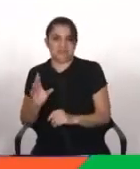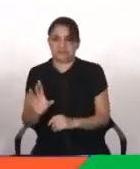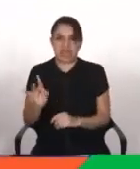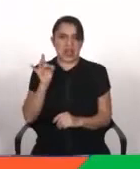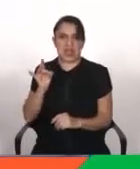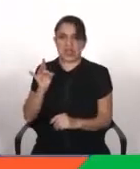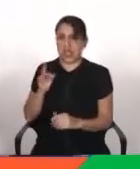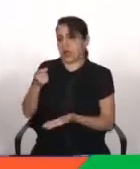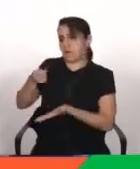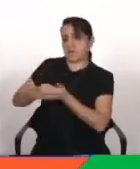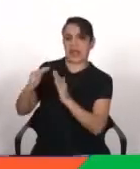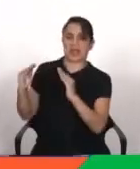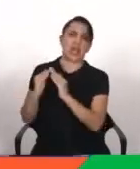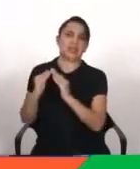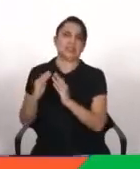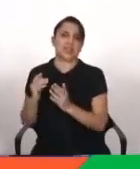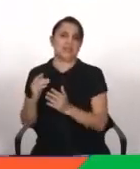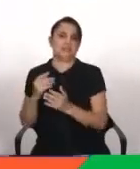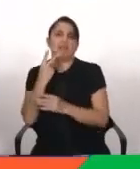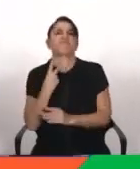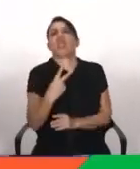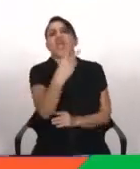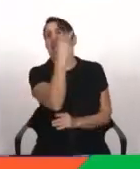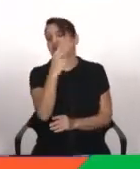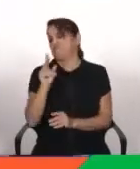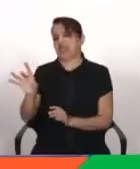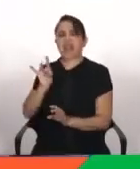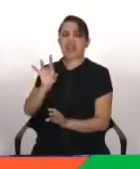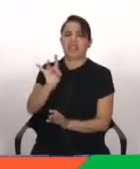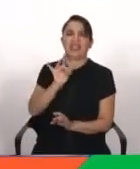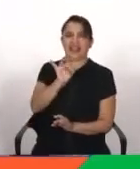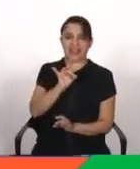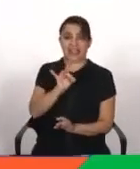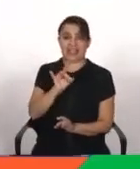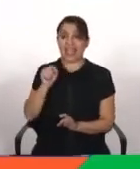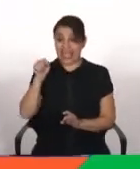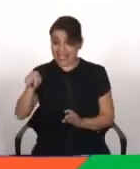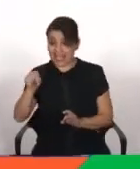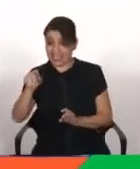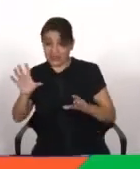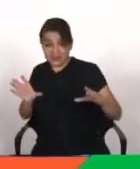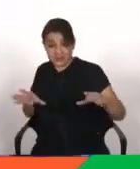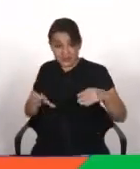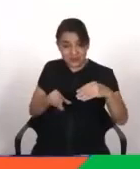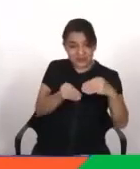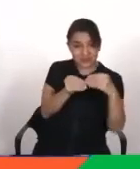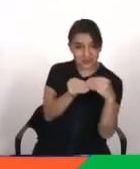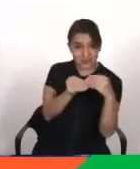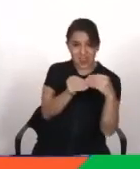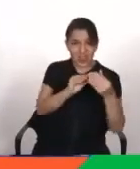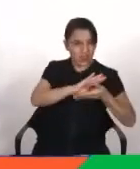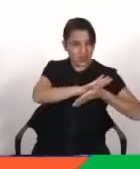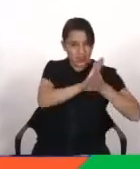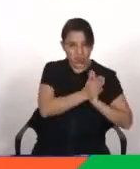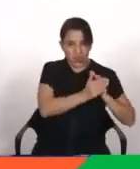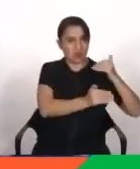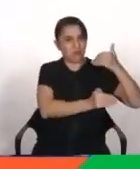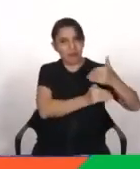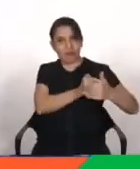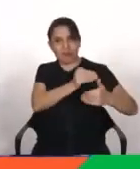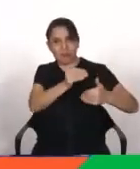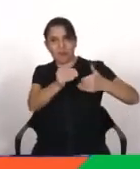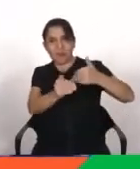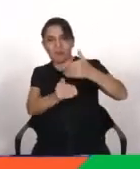comprarse casa, viajar, no sé, muchas cosas. Y eso lo tienes que compatibilizar con toda, digamos,